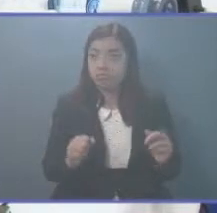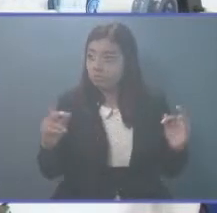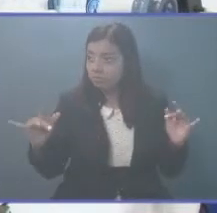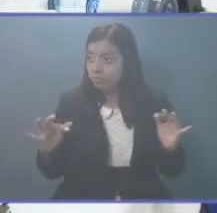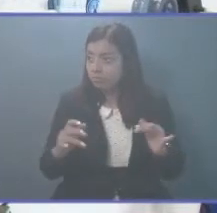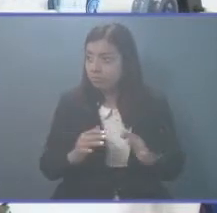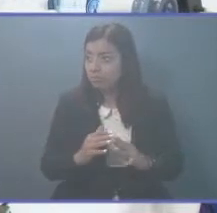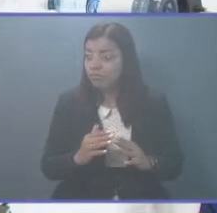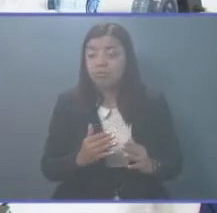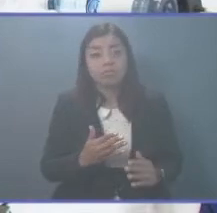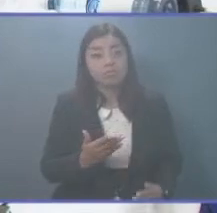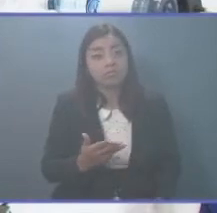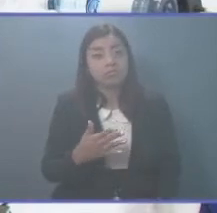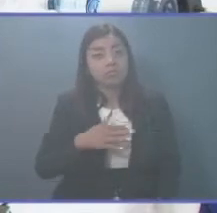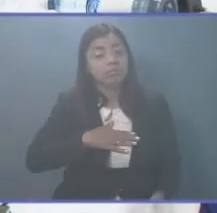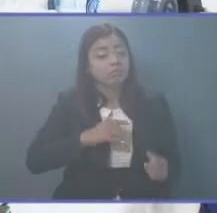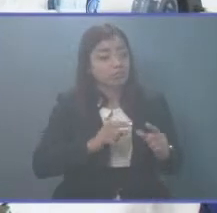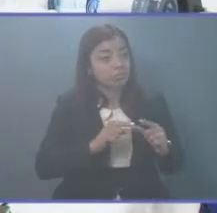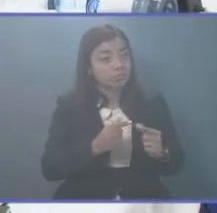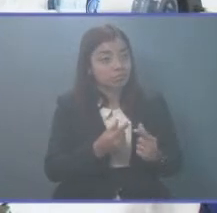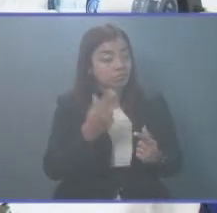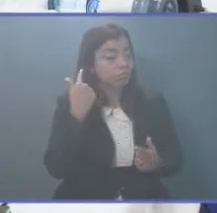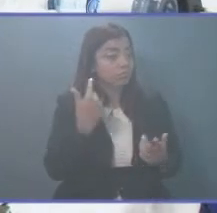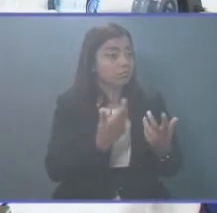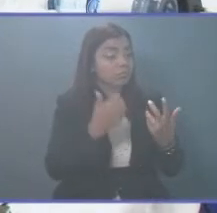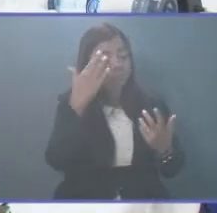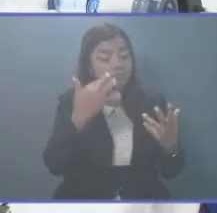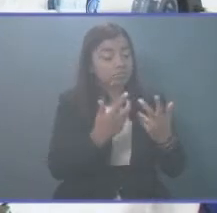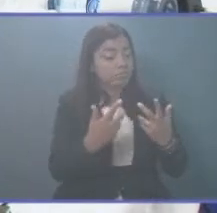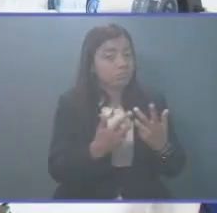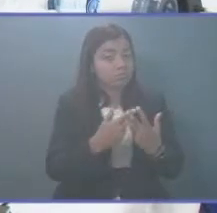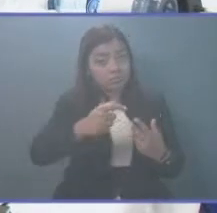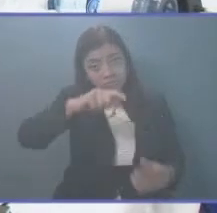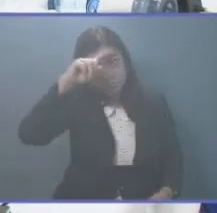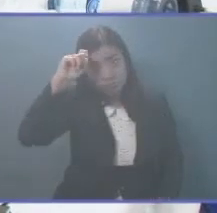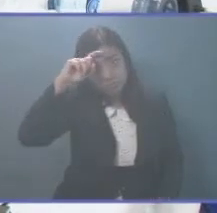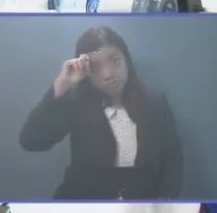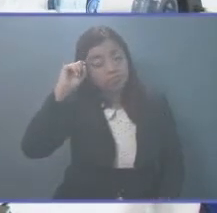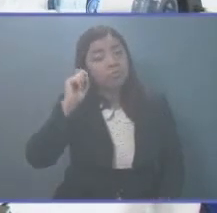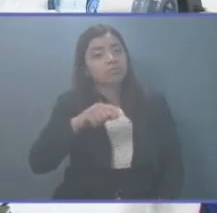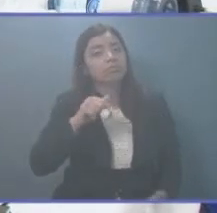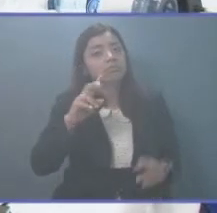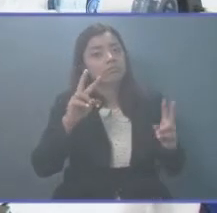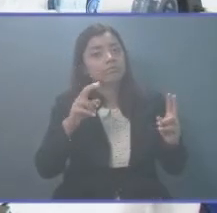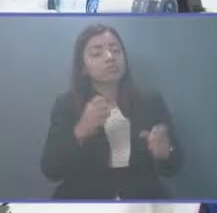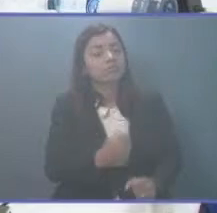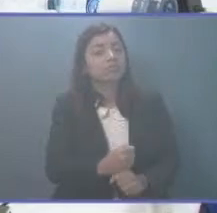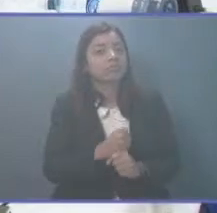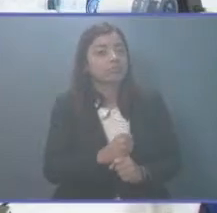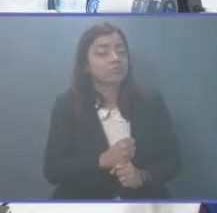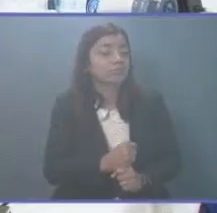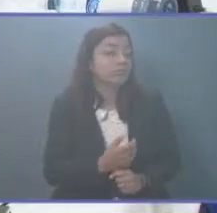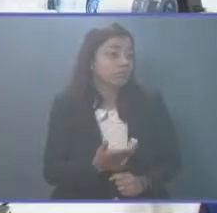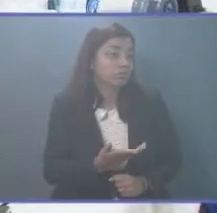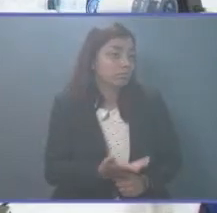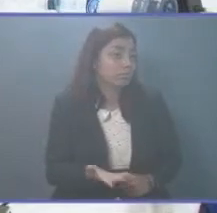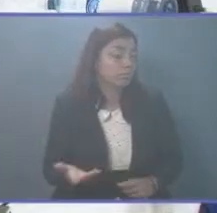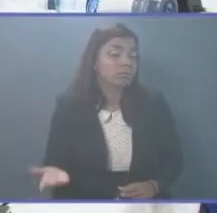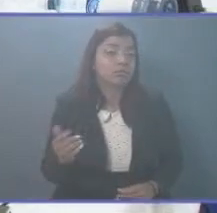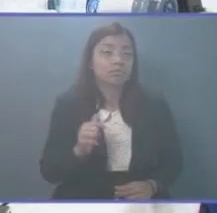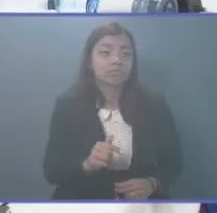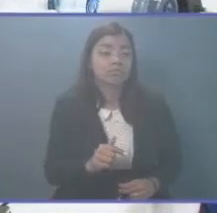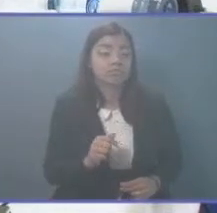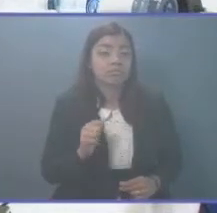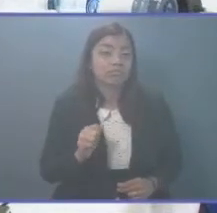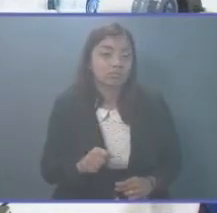equipo, de los compañeros y compañeras que trabajamos en cuanto a la temática de seguridad, ¿verdad? Y